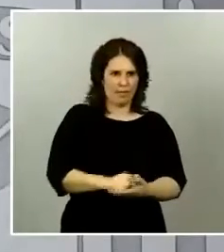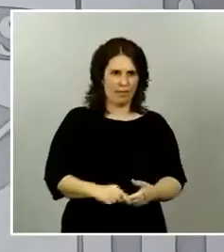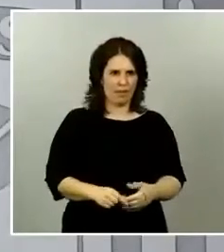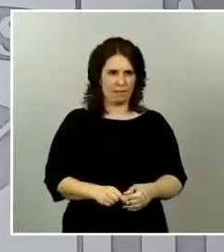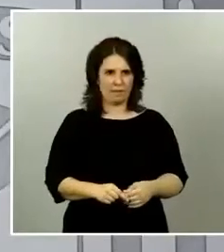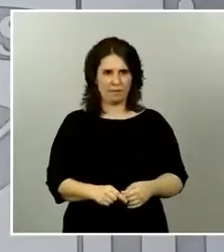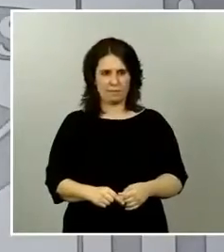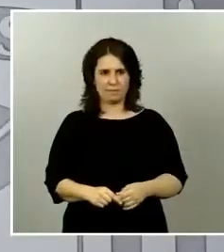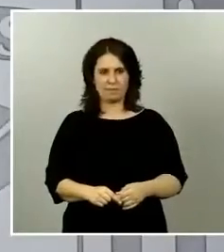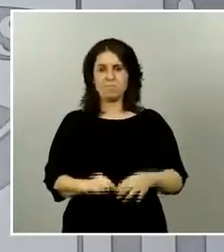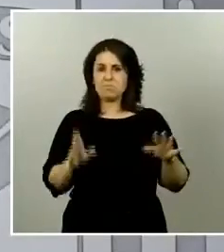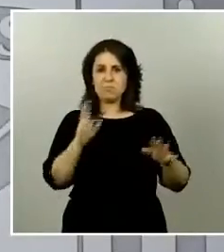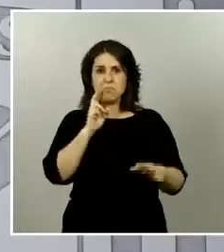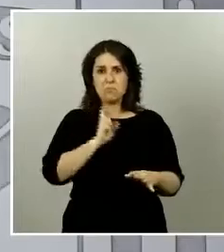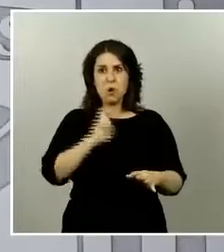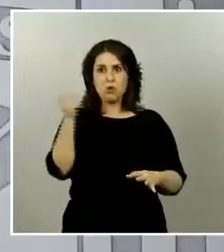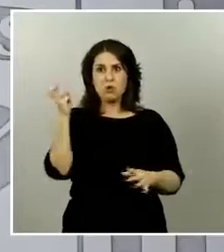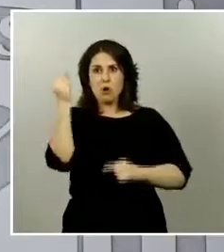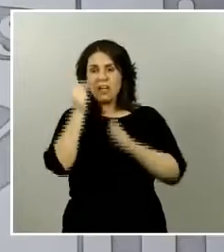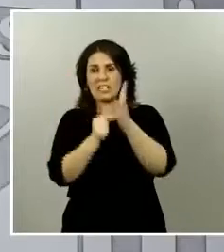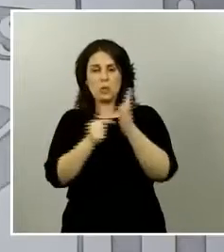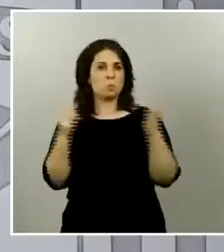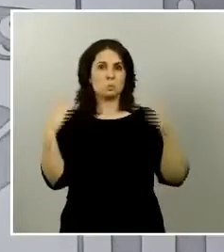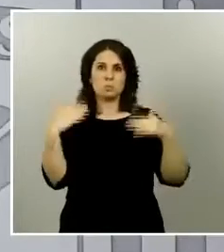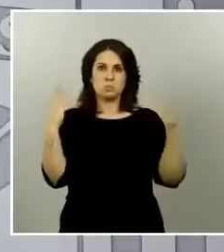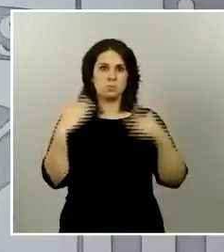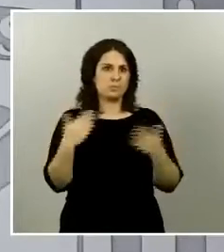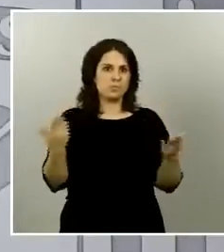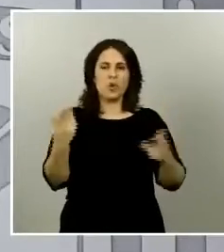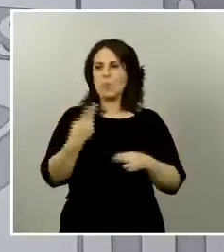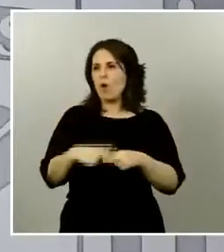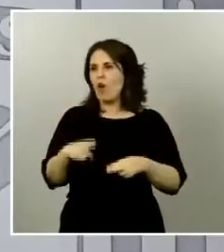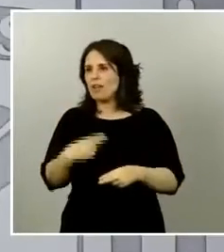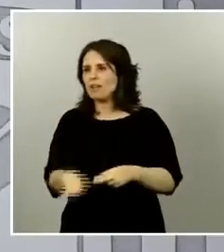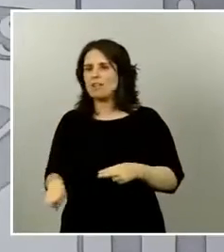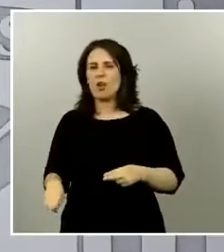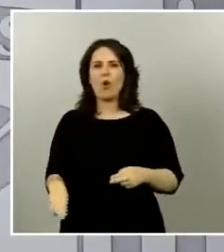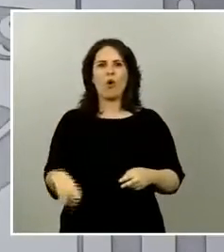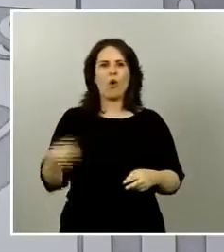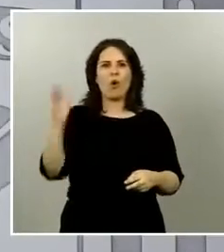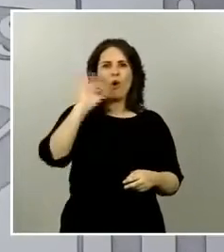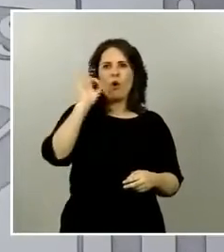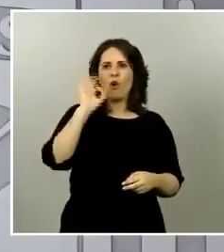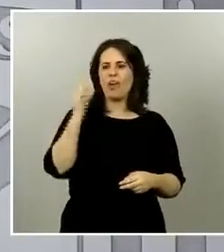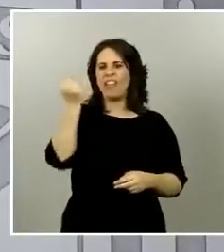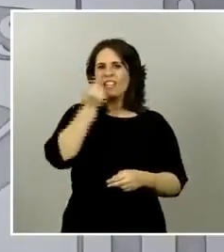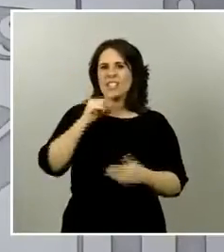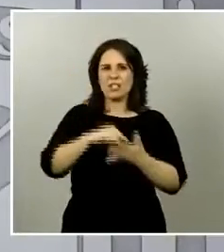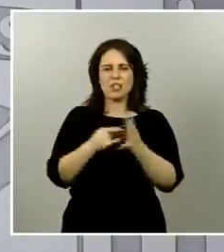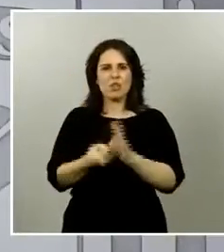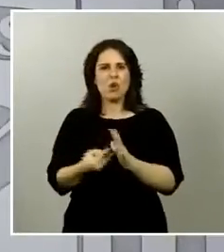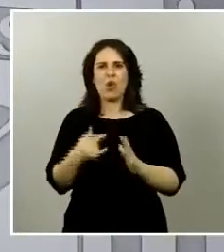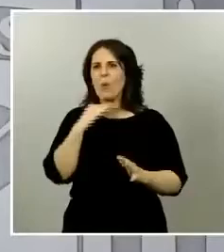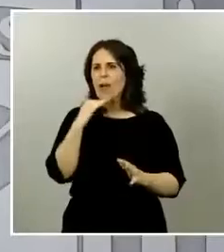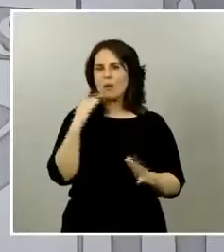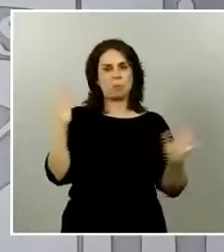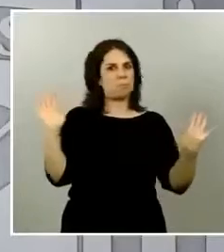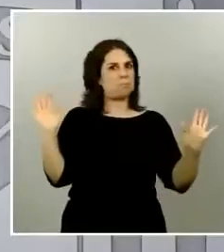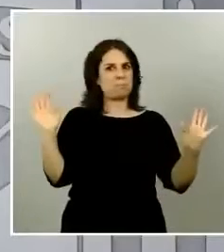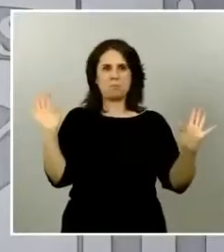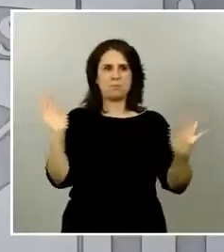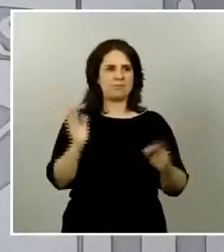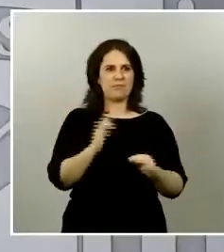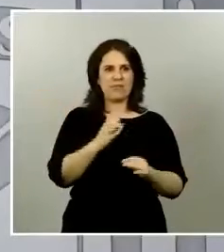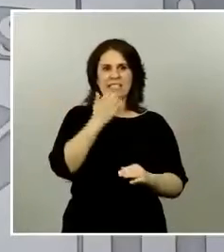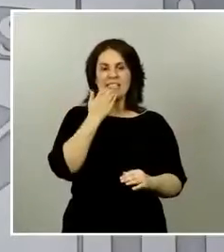determinado se produce un rebrote o un repunto, y no va a haber ningún otro criterio que no sean estos. No hay ningún criterio político